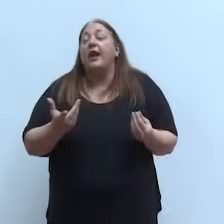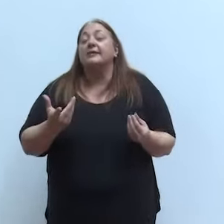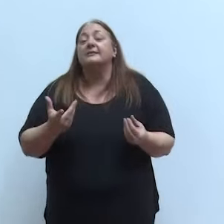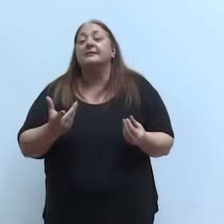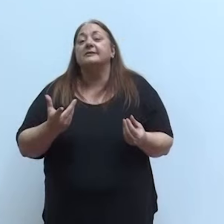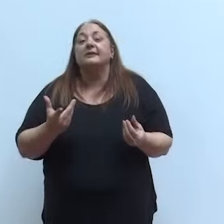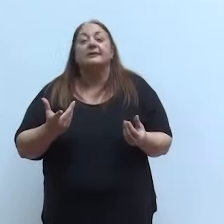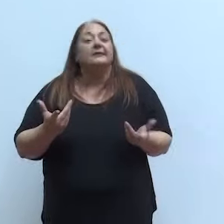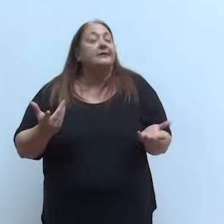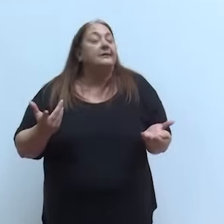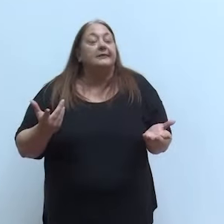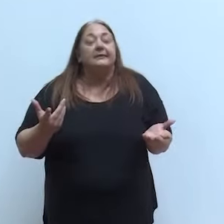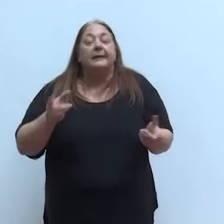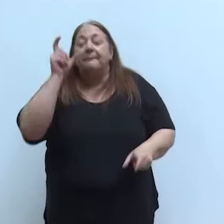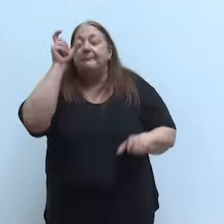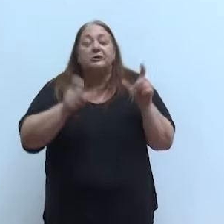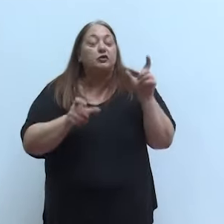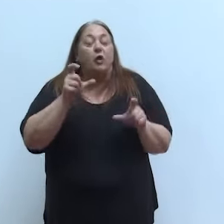reconducido